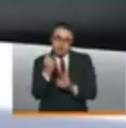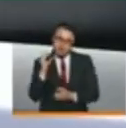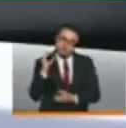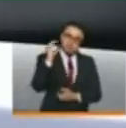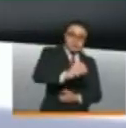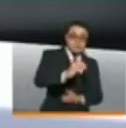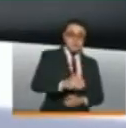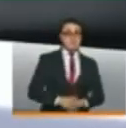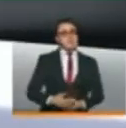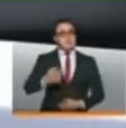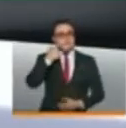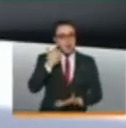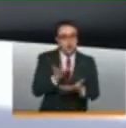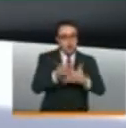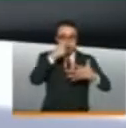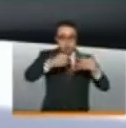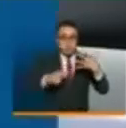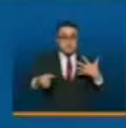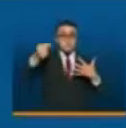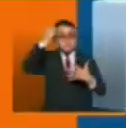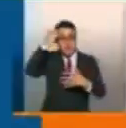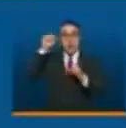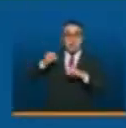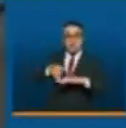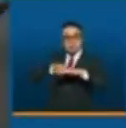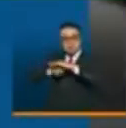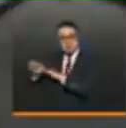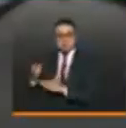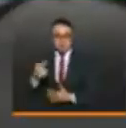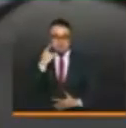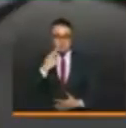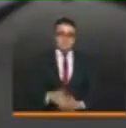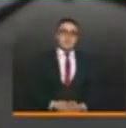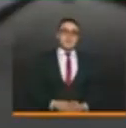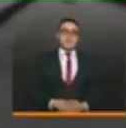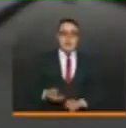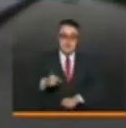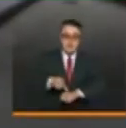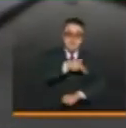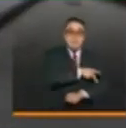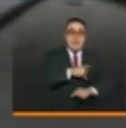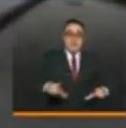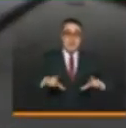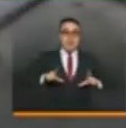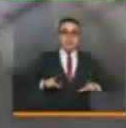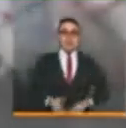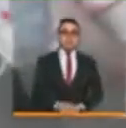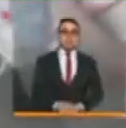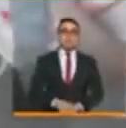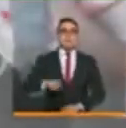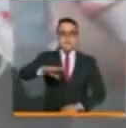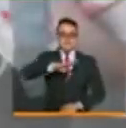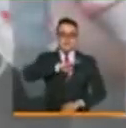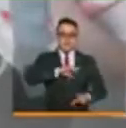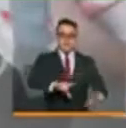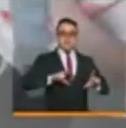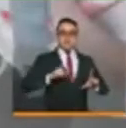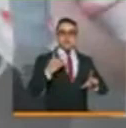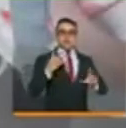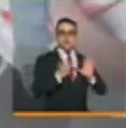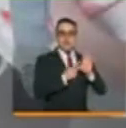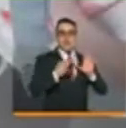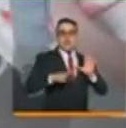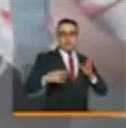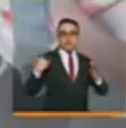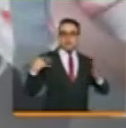Tenga en cuenta estas recomendaciones para ser un candidato óptimo. Para estudios de pregrado. Debe ser bachiller a partir del año 2014